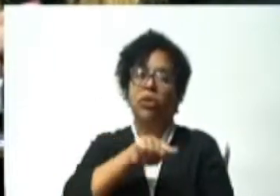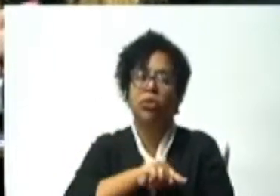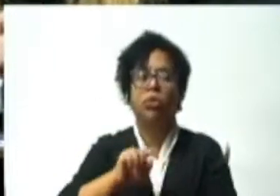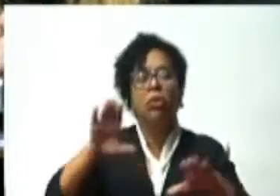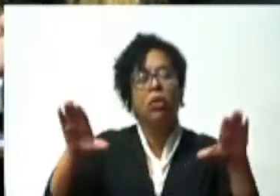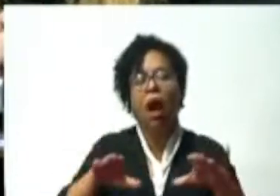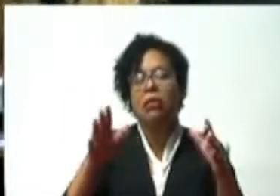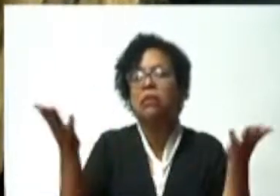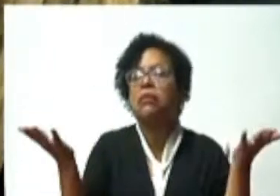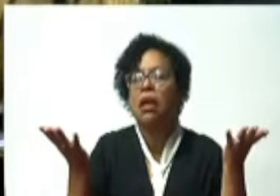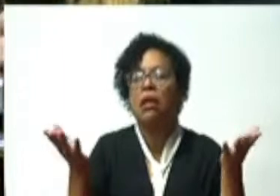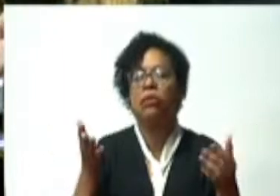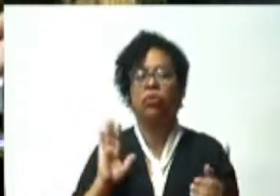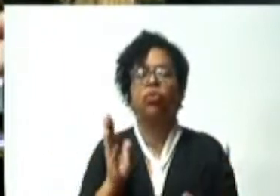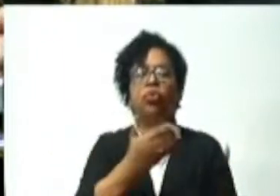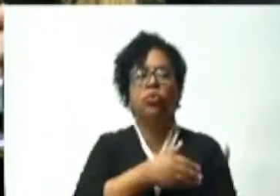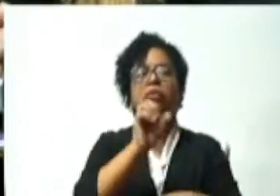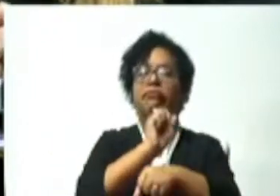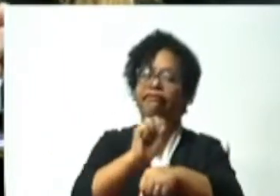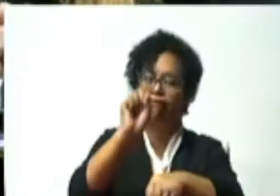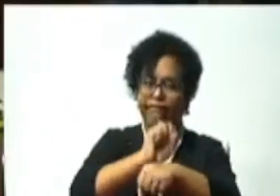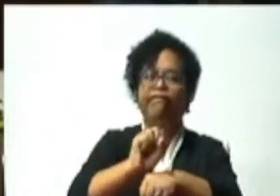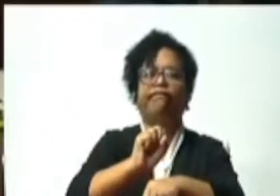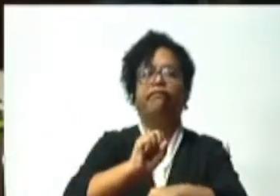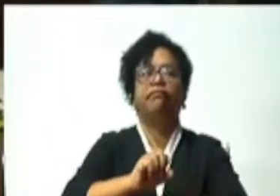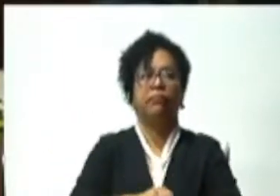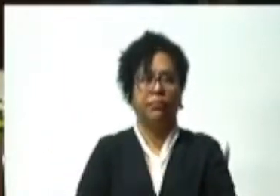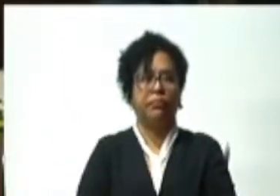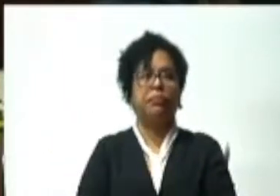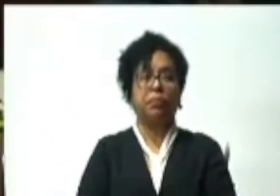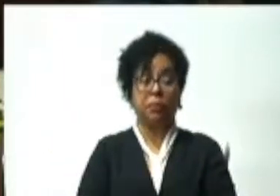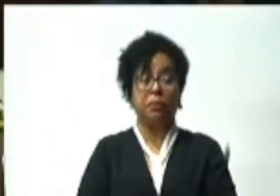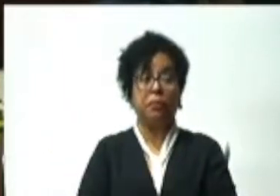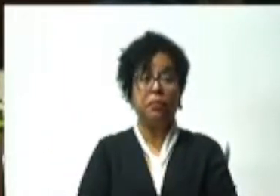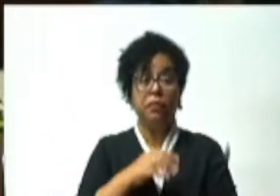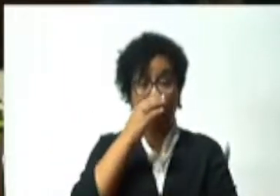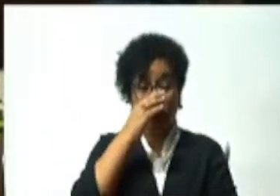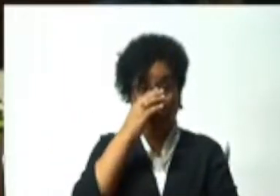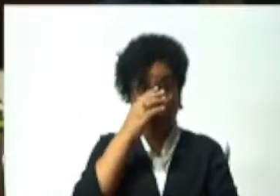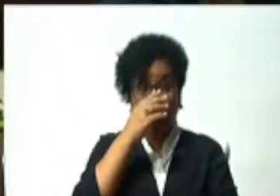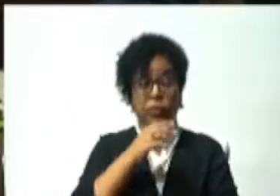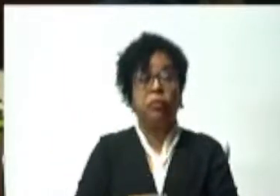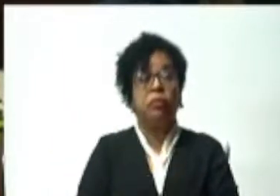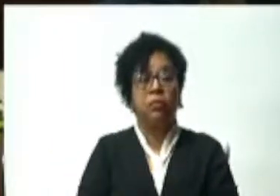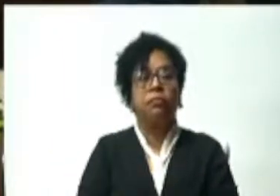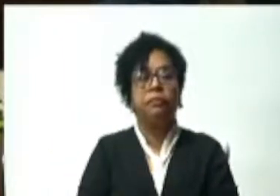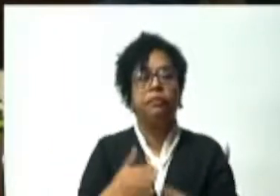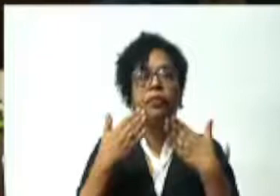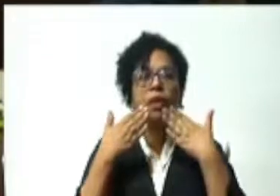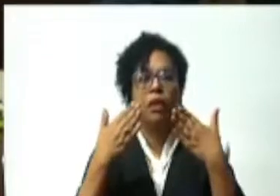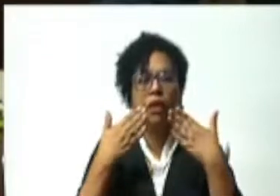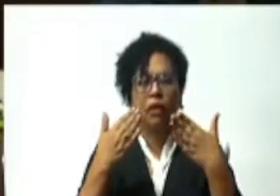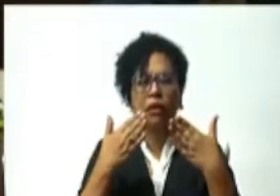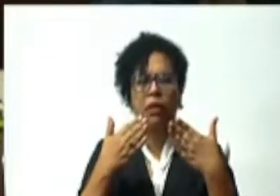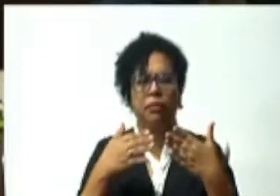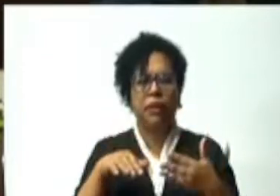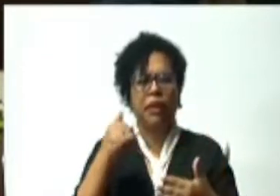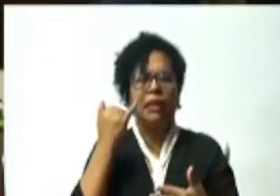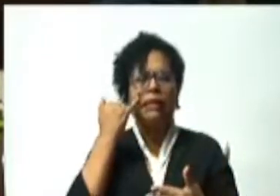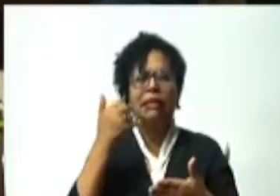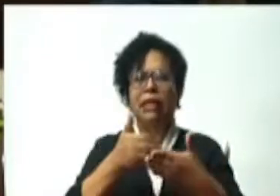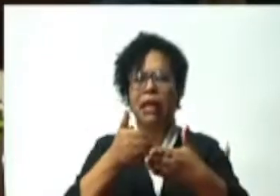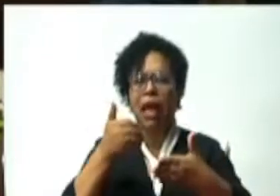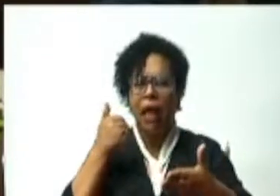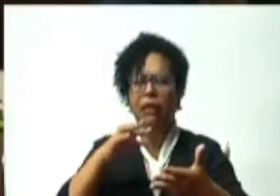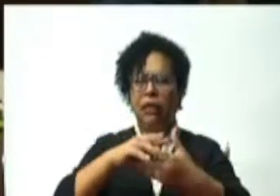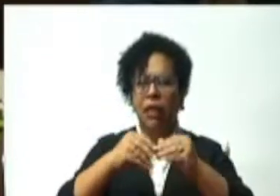presidente. Sí, tengo, lo previo no se responde, pero tengo que referirme a este tema. Quiero que los diputados